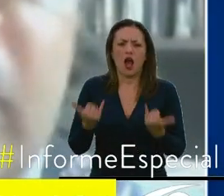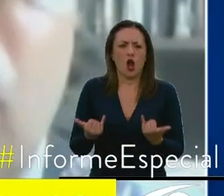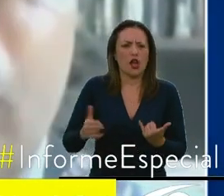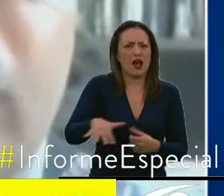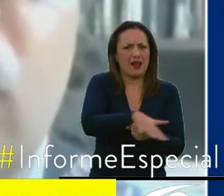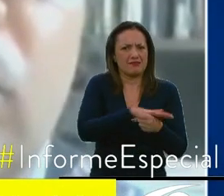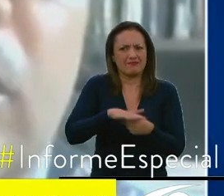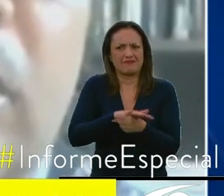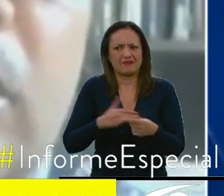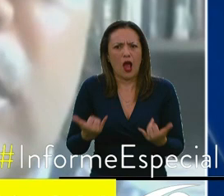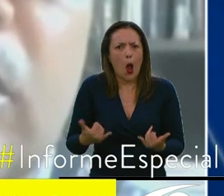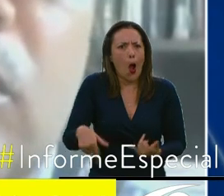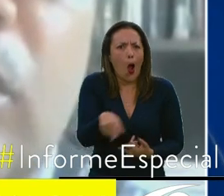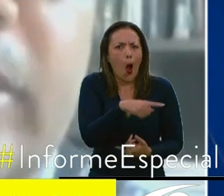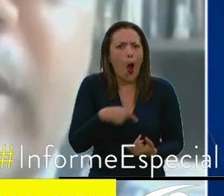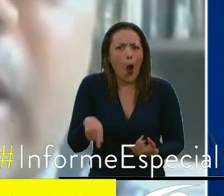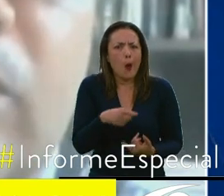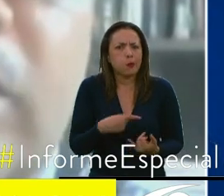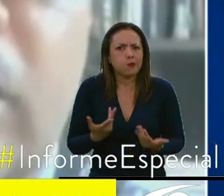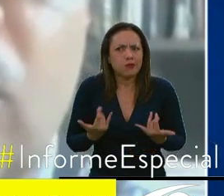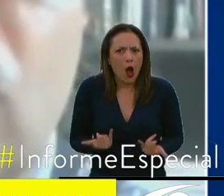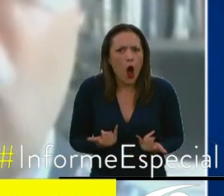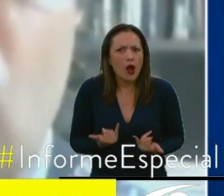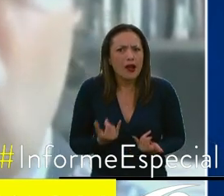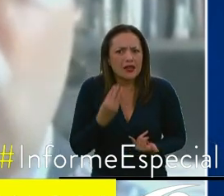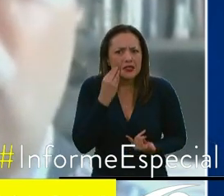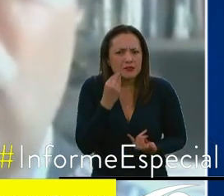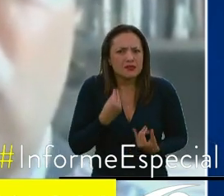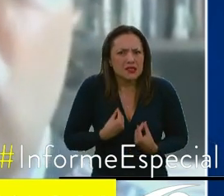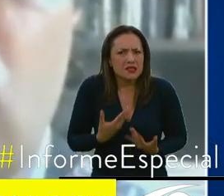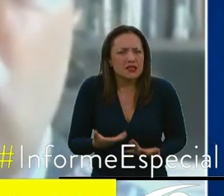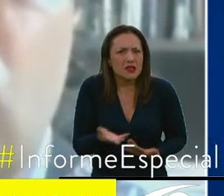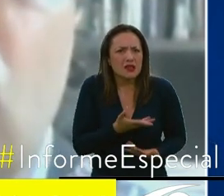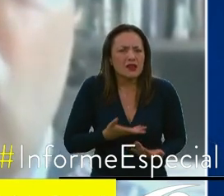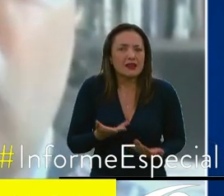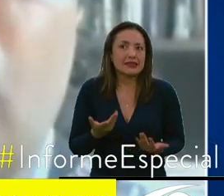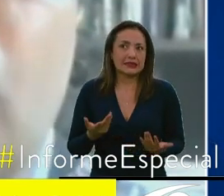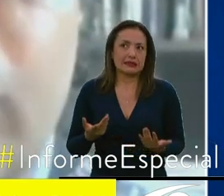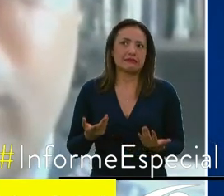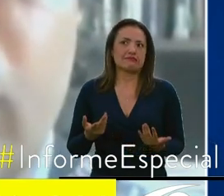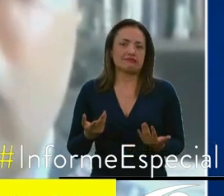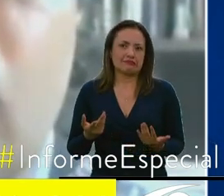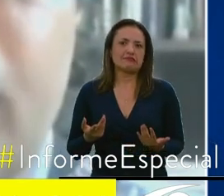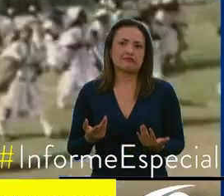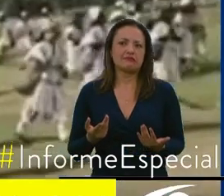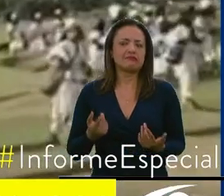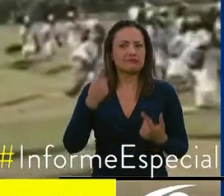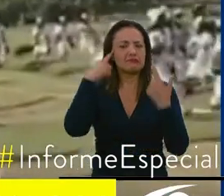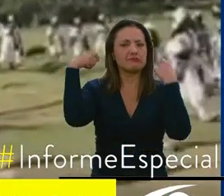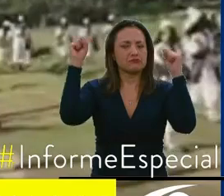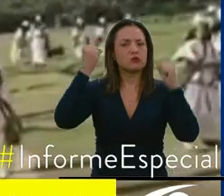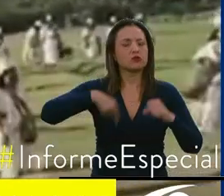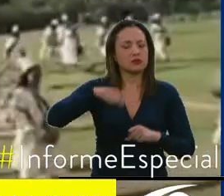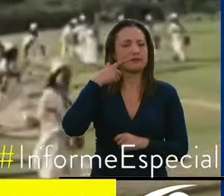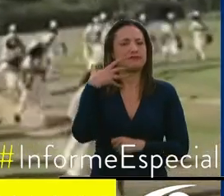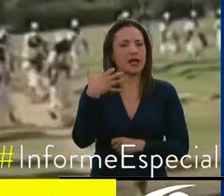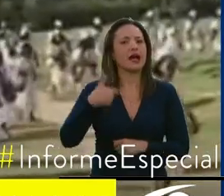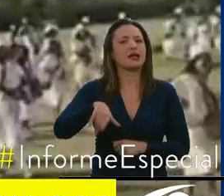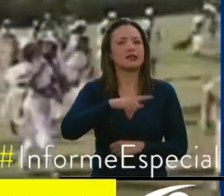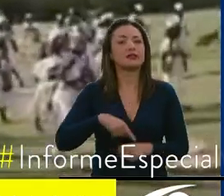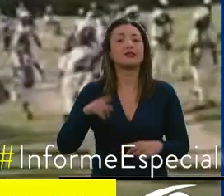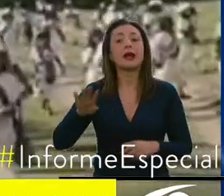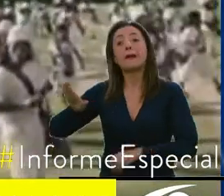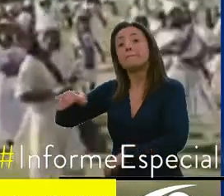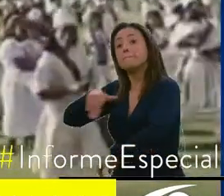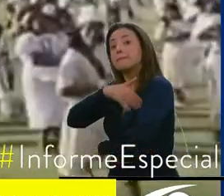en este momento, nos está causando una preocupación enorme. Para el Ministerio del Interior